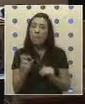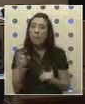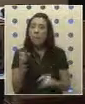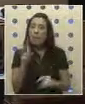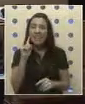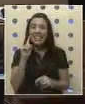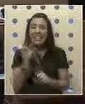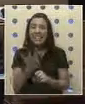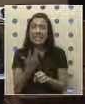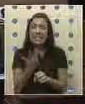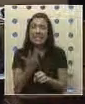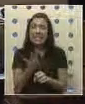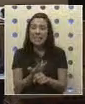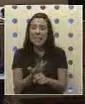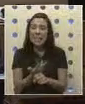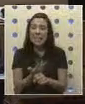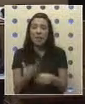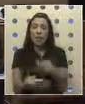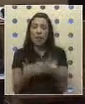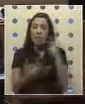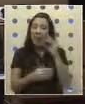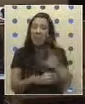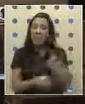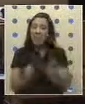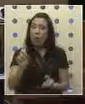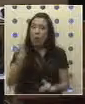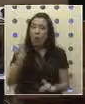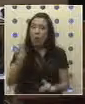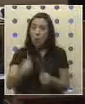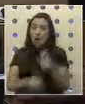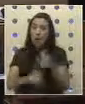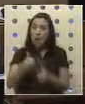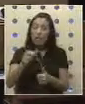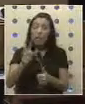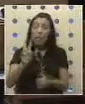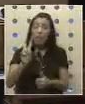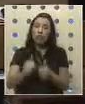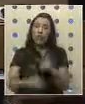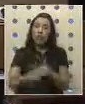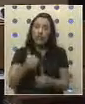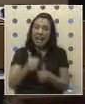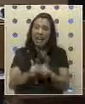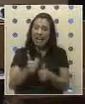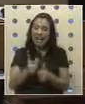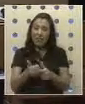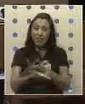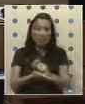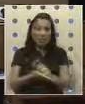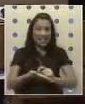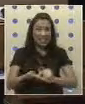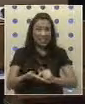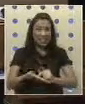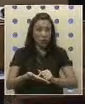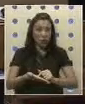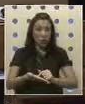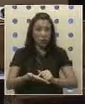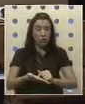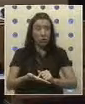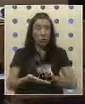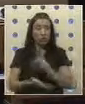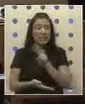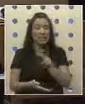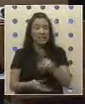primarias tenían que ponerse en marcha para elegir a uno de los candidatos o a 2 de los candidatos en cada distrito y circunscripción, el